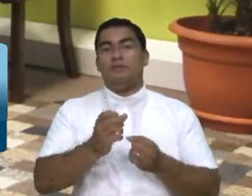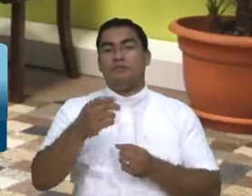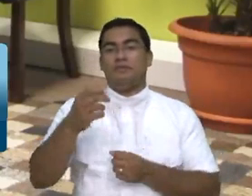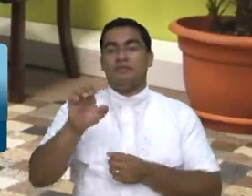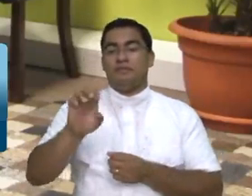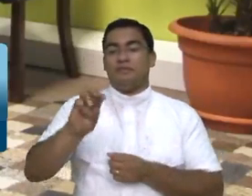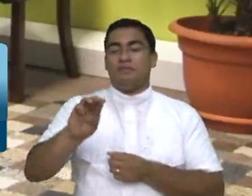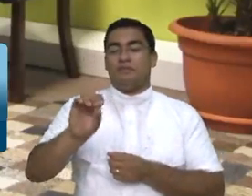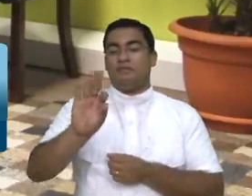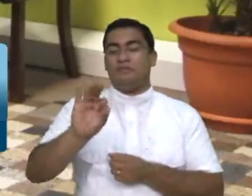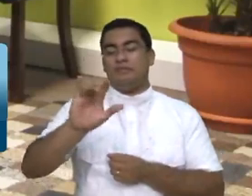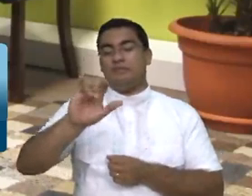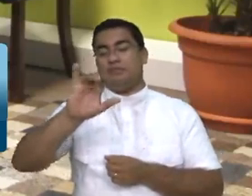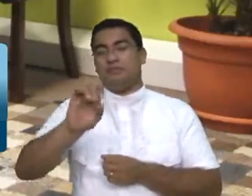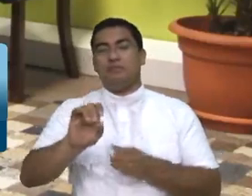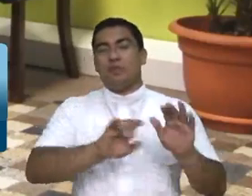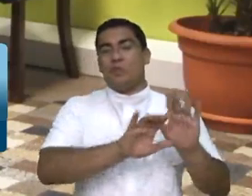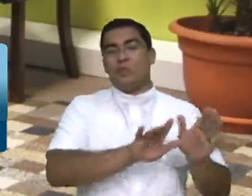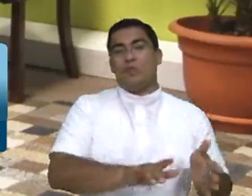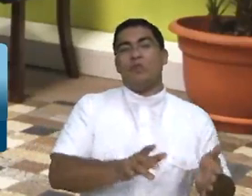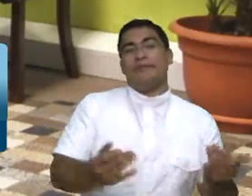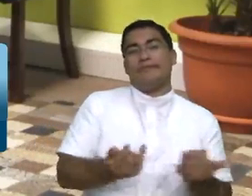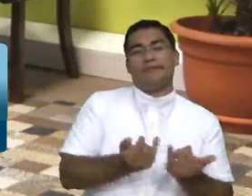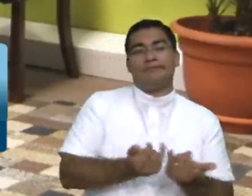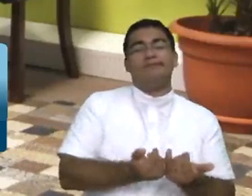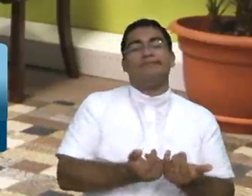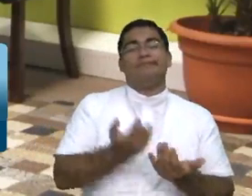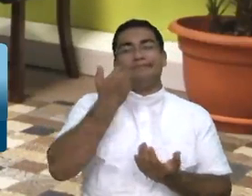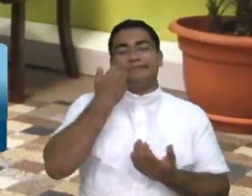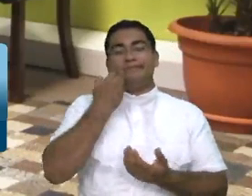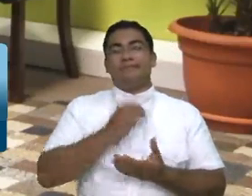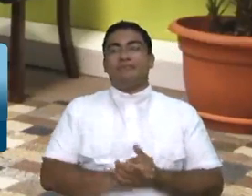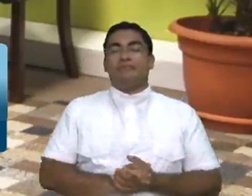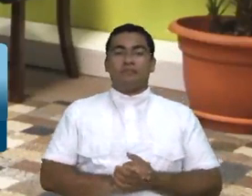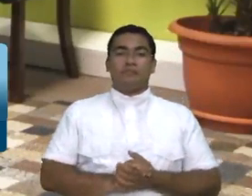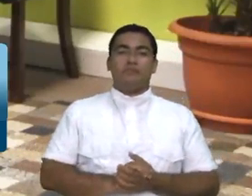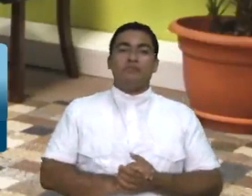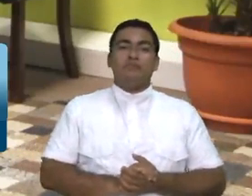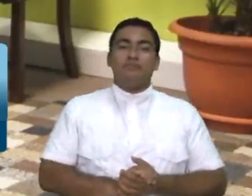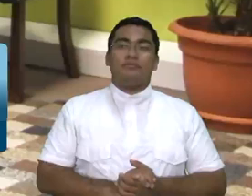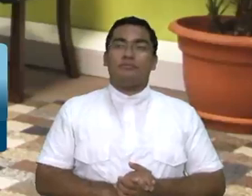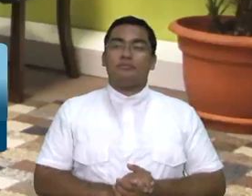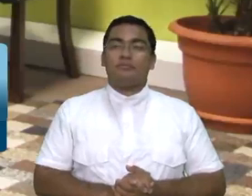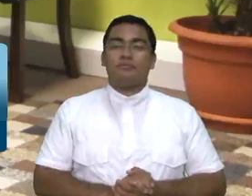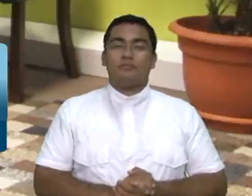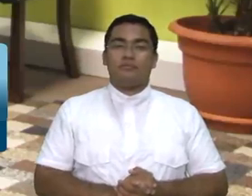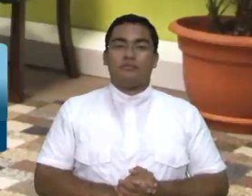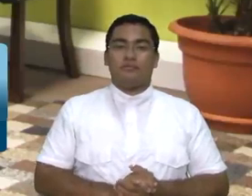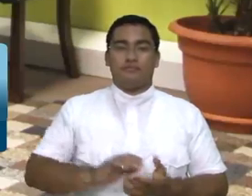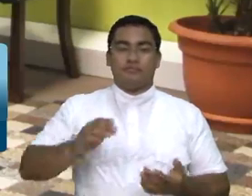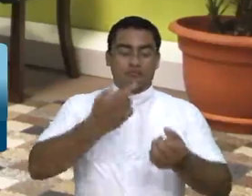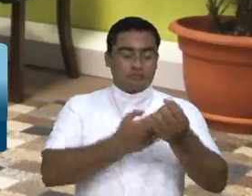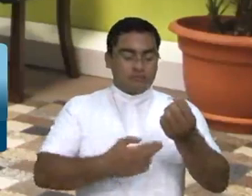Y si ponen la X defectuosa en una mujer, sale una otra mujer portadora, ¿verdad? Entonces quiere decir que esta enfermedad, por ser transmitible a través